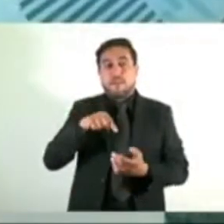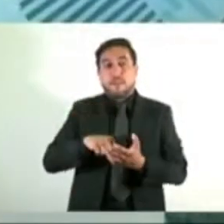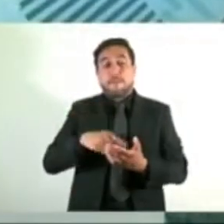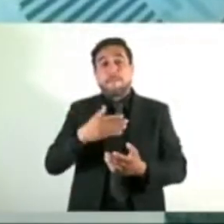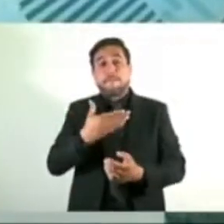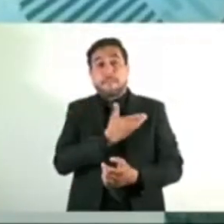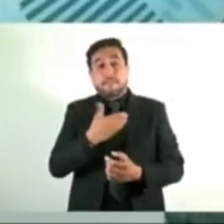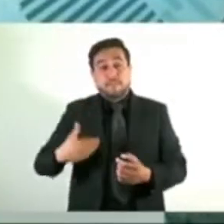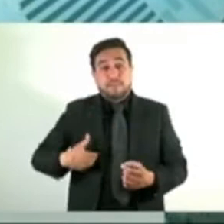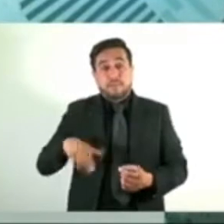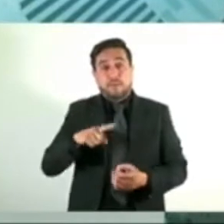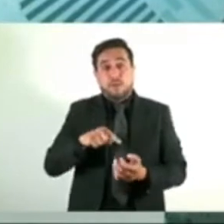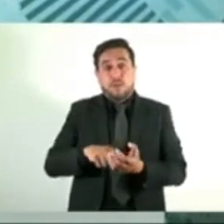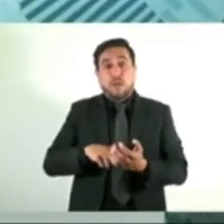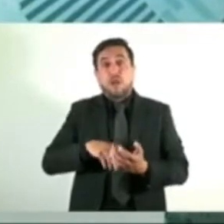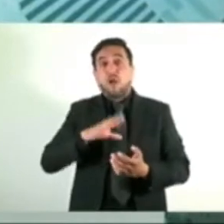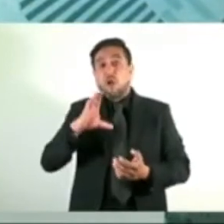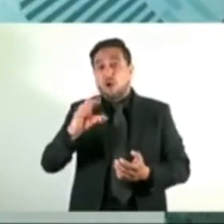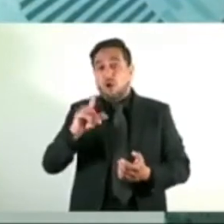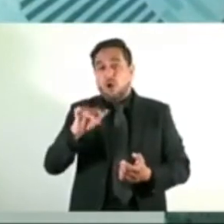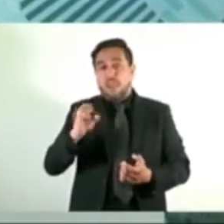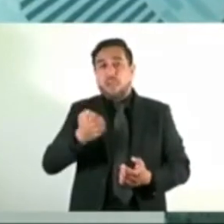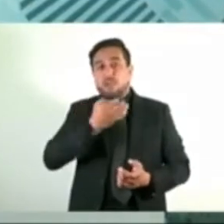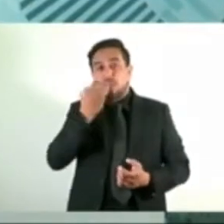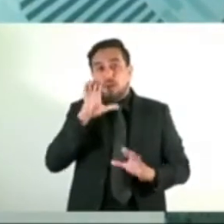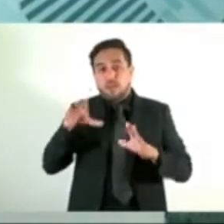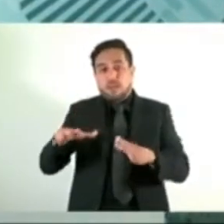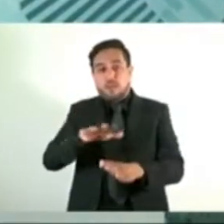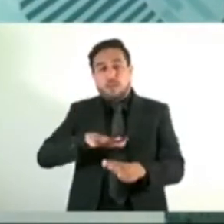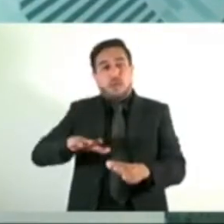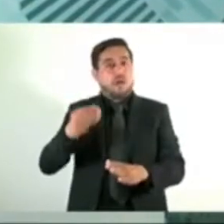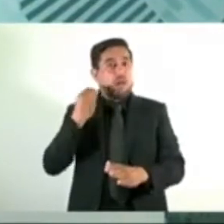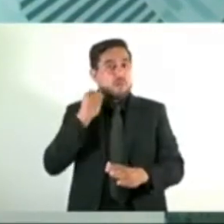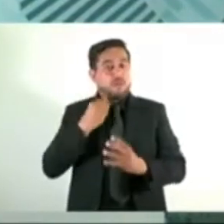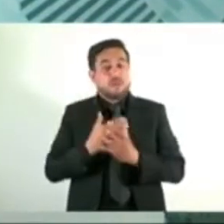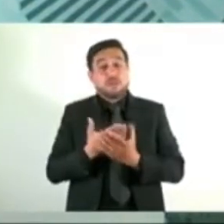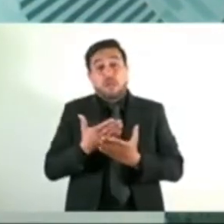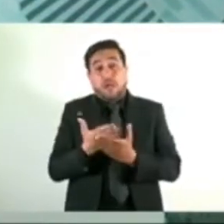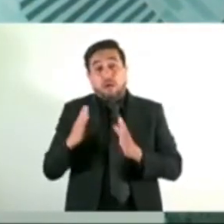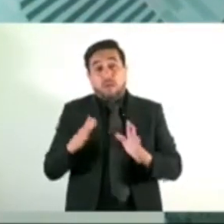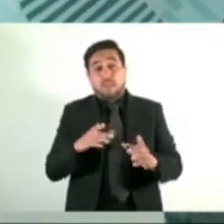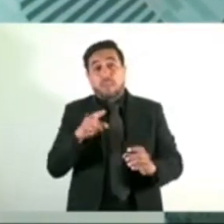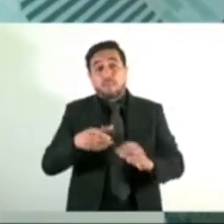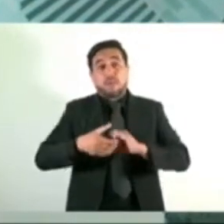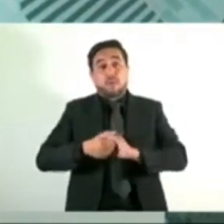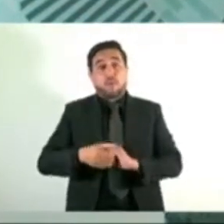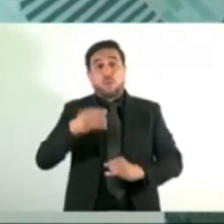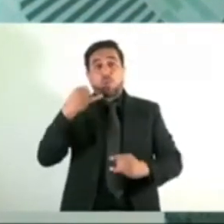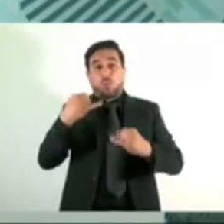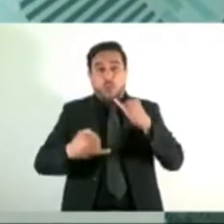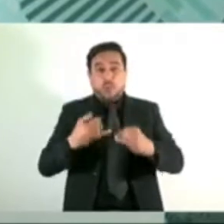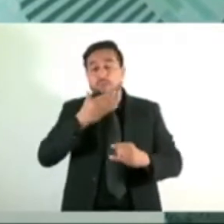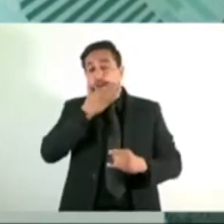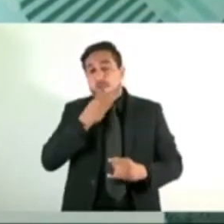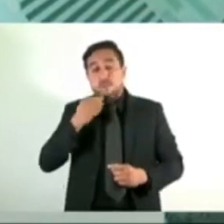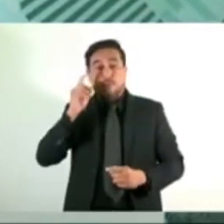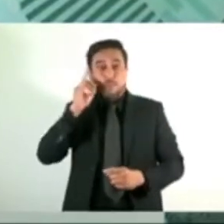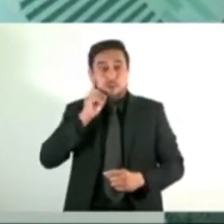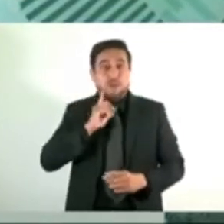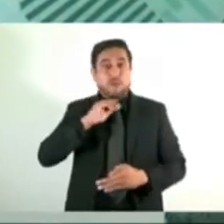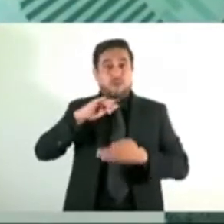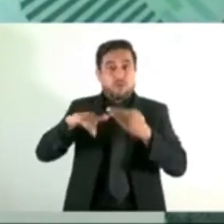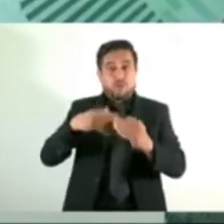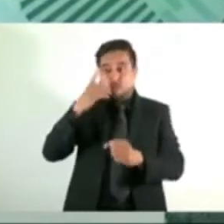mexicana del Colegio de Abogados. Buenas tardes. Saludo con mucho afecto a las juezas, jueces, subdirectores,